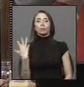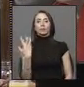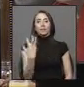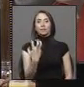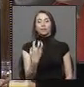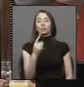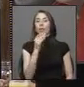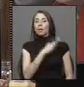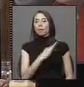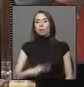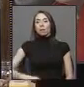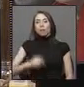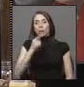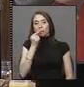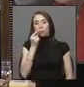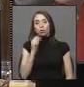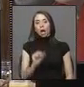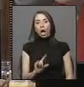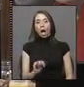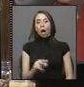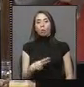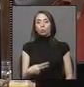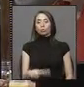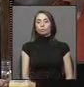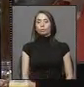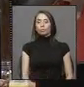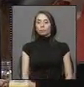Diputado señor Pepe Aut, tiene la palabra.